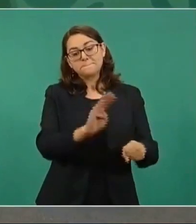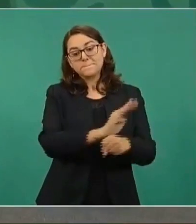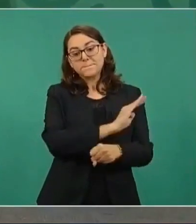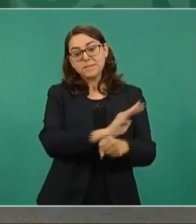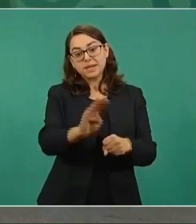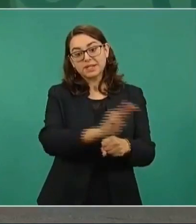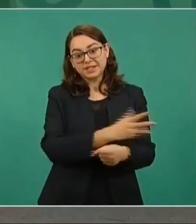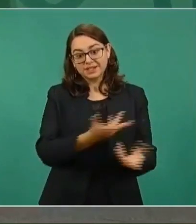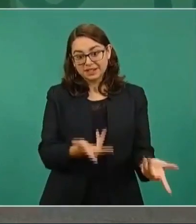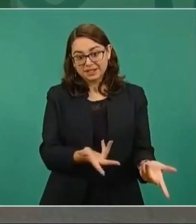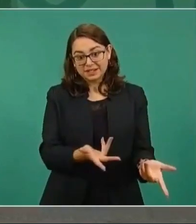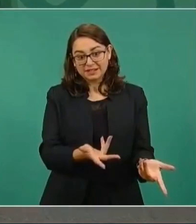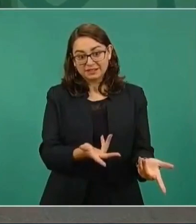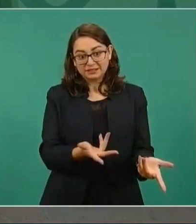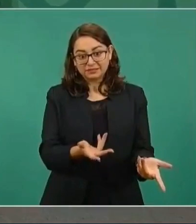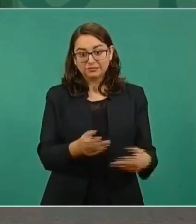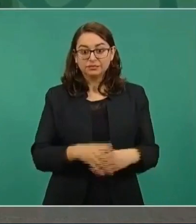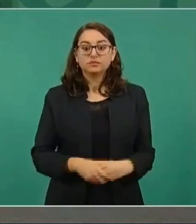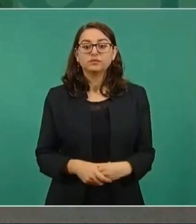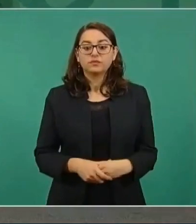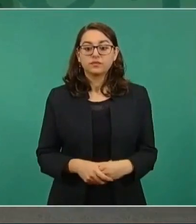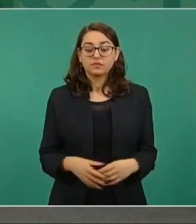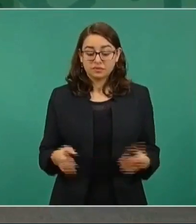Entonces, entrando,